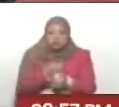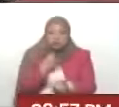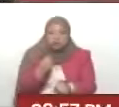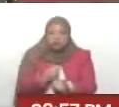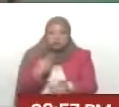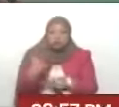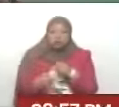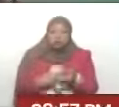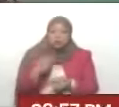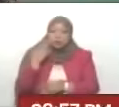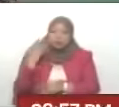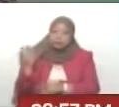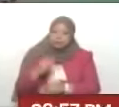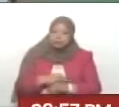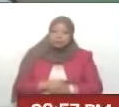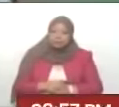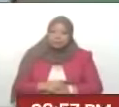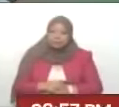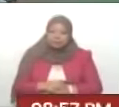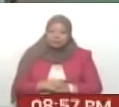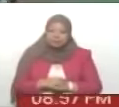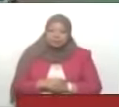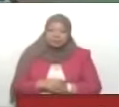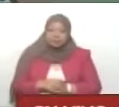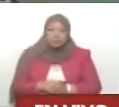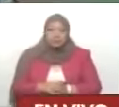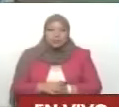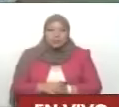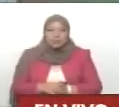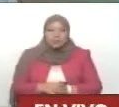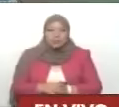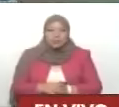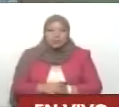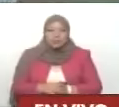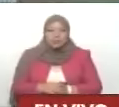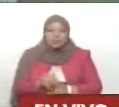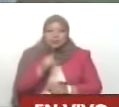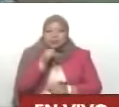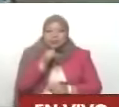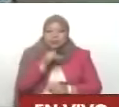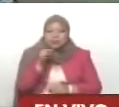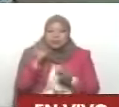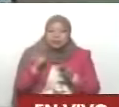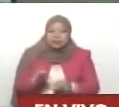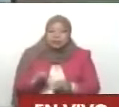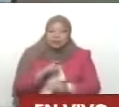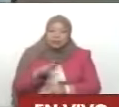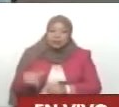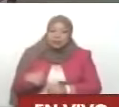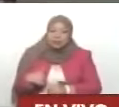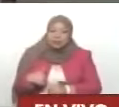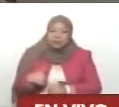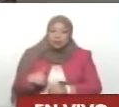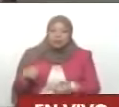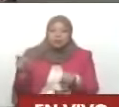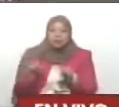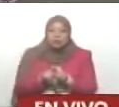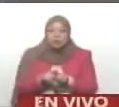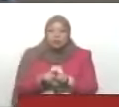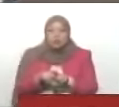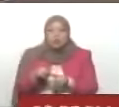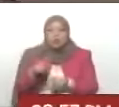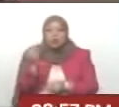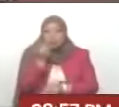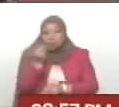allá. Voy con pronto. Chicharrón y con queso de mano. Y vaya para que